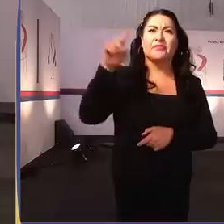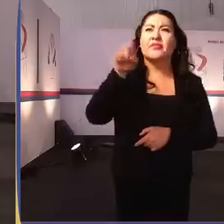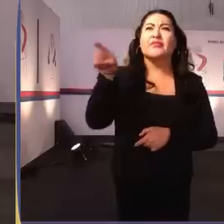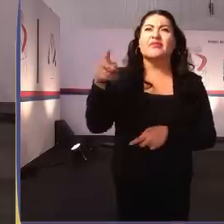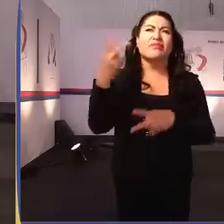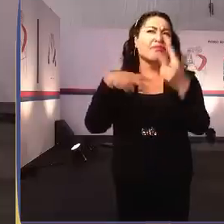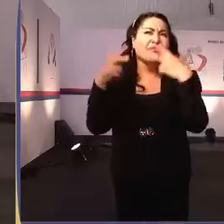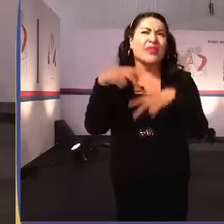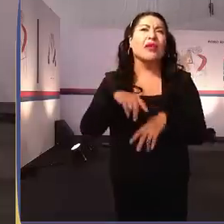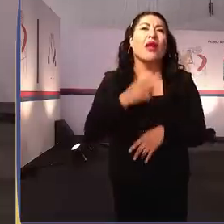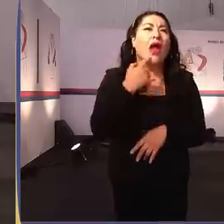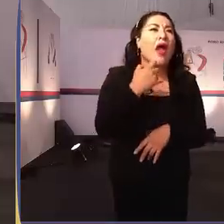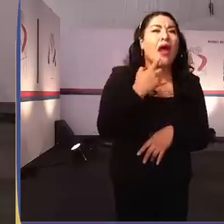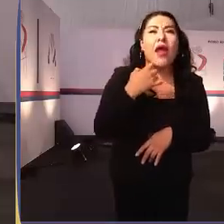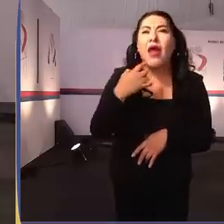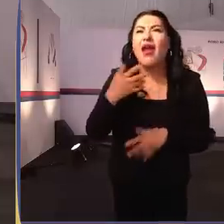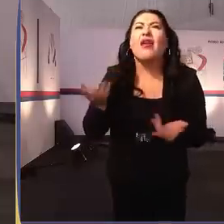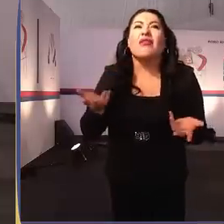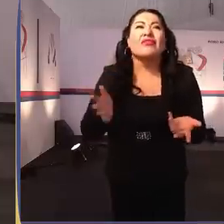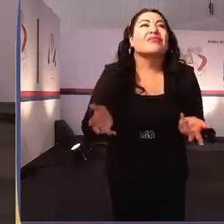nomás a curiosear o